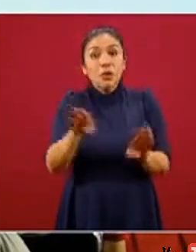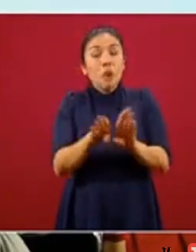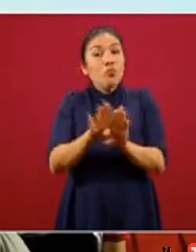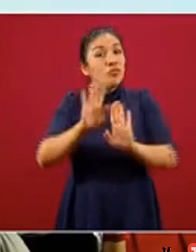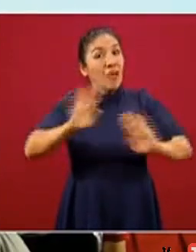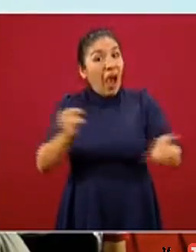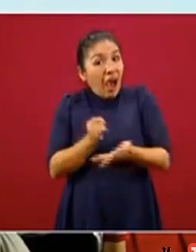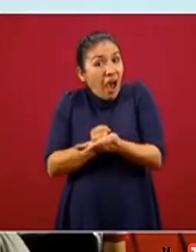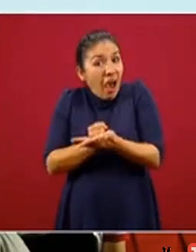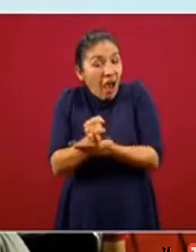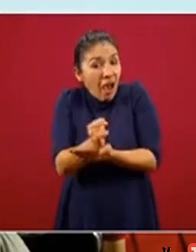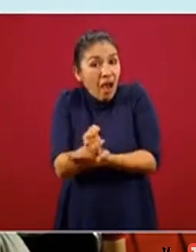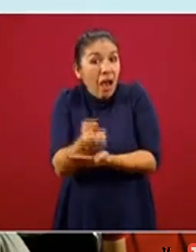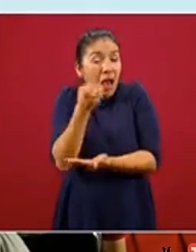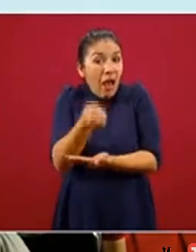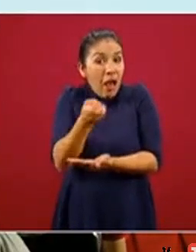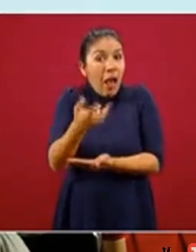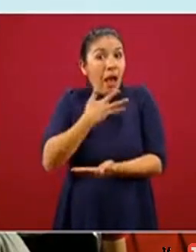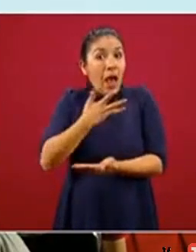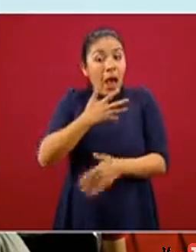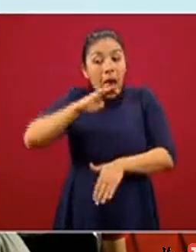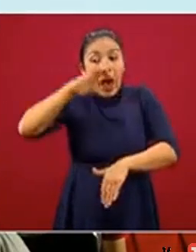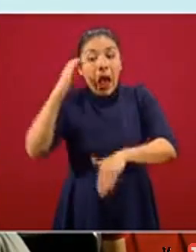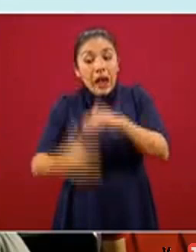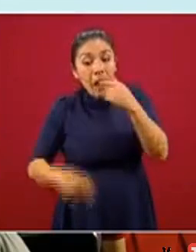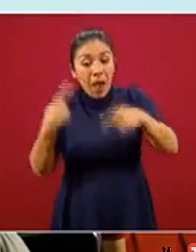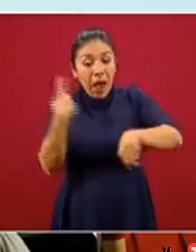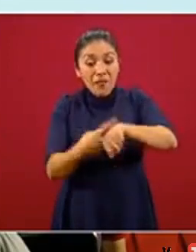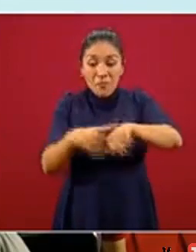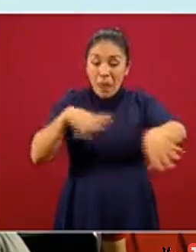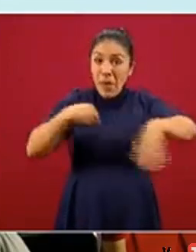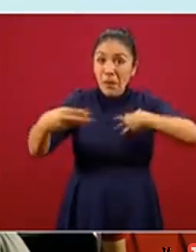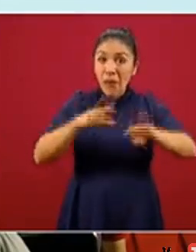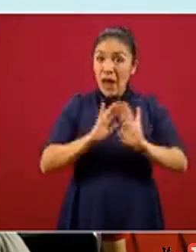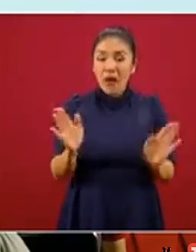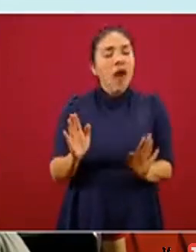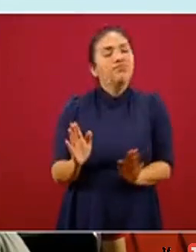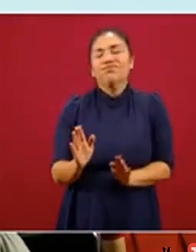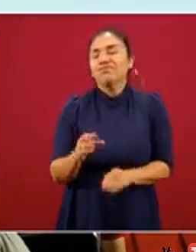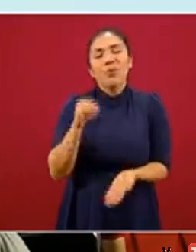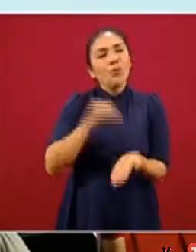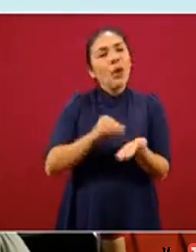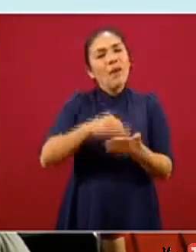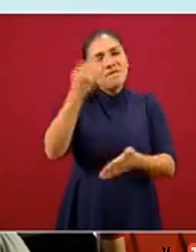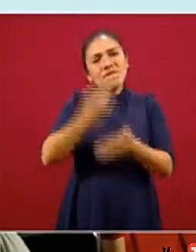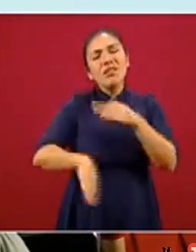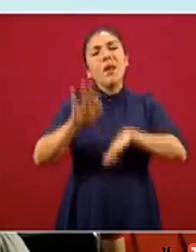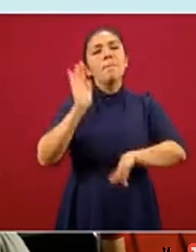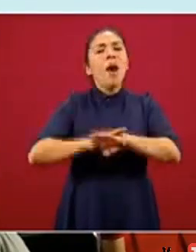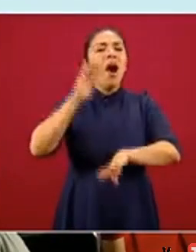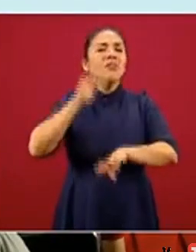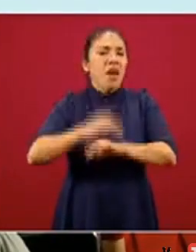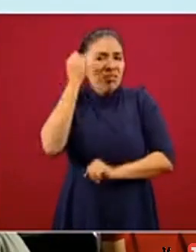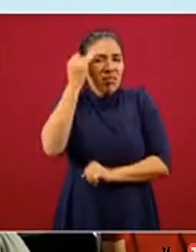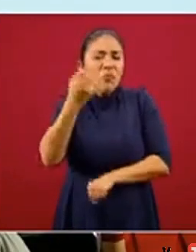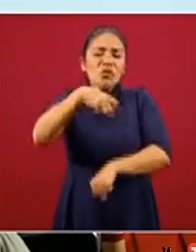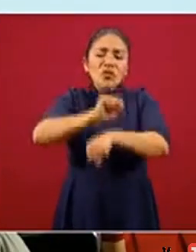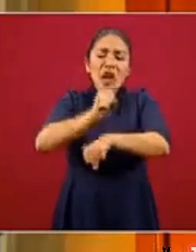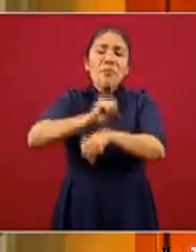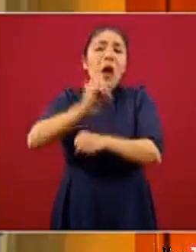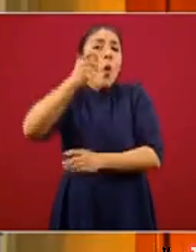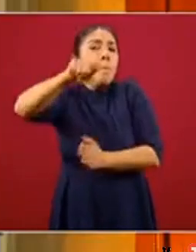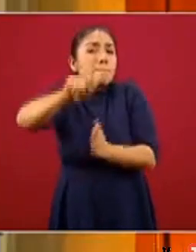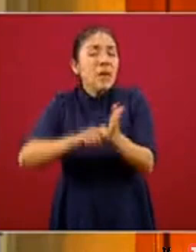definitivo de que se esté acabando la epidemia. Todavía nos falta varias semanas y meses para